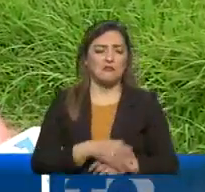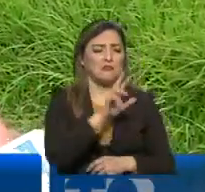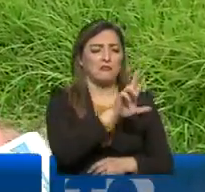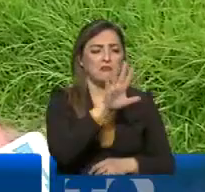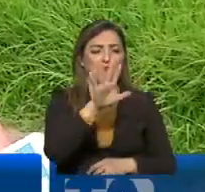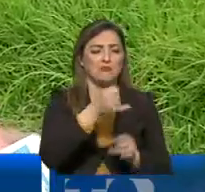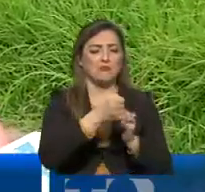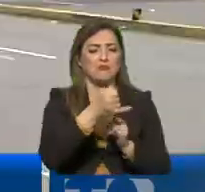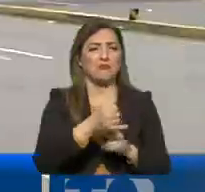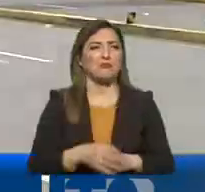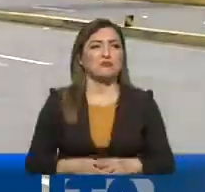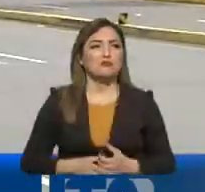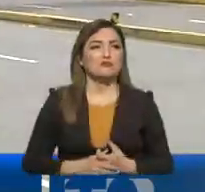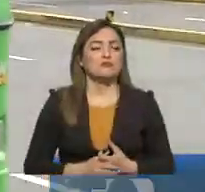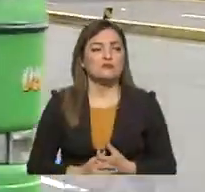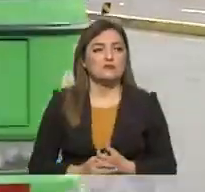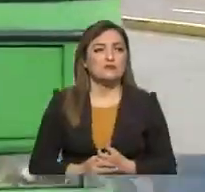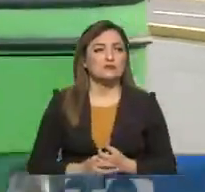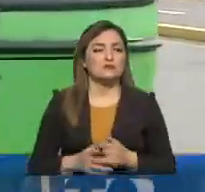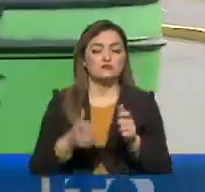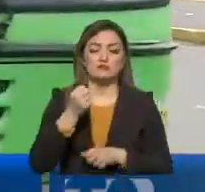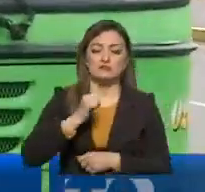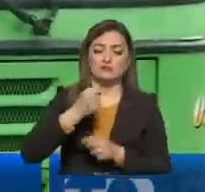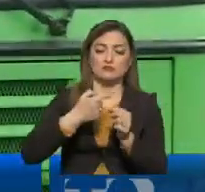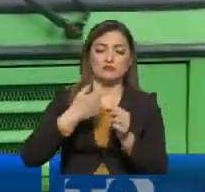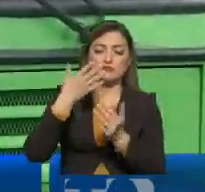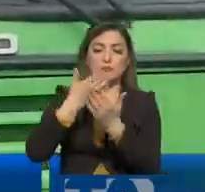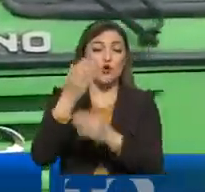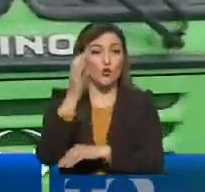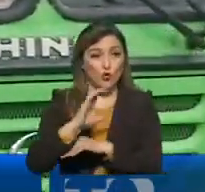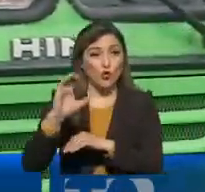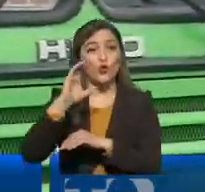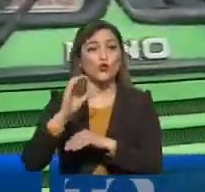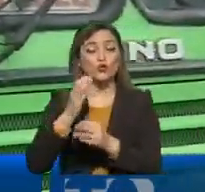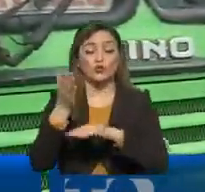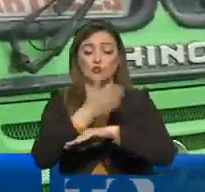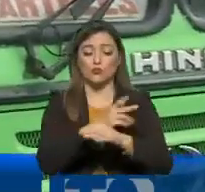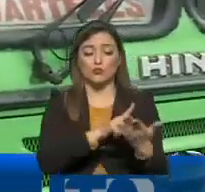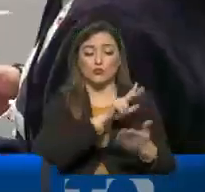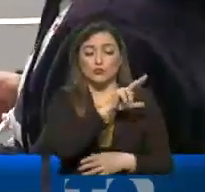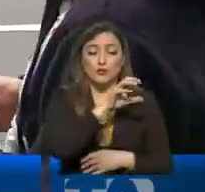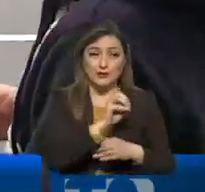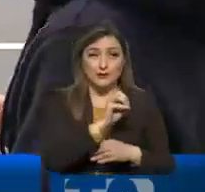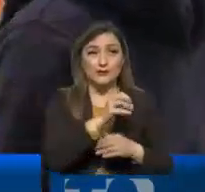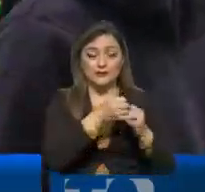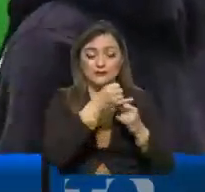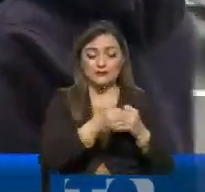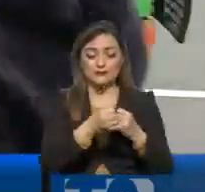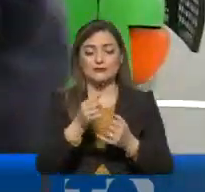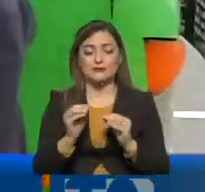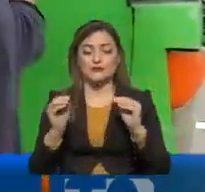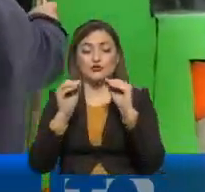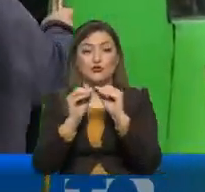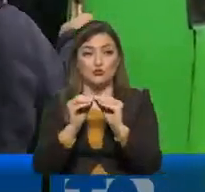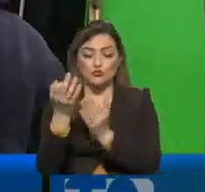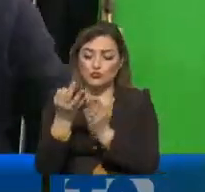la mínima. Por ejemplo, quienes viajaban de Quito hasta Conocoto y que antes pagaban hasta 30 centavos, ahora tienen que